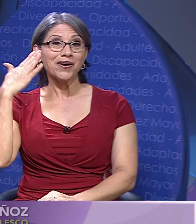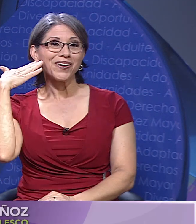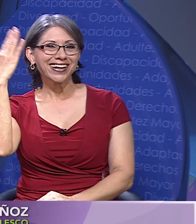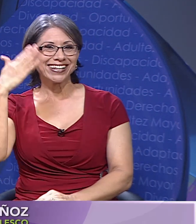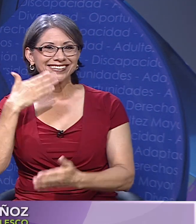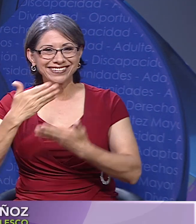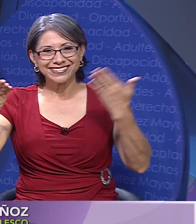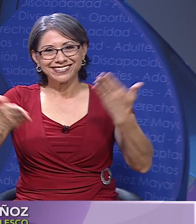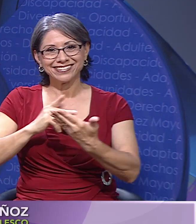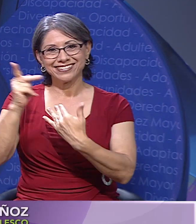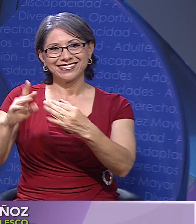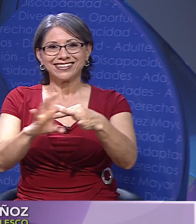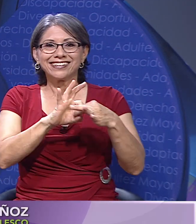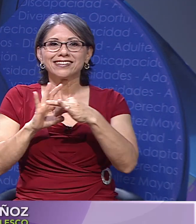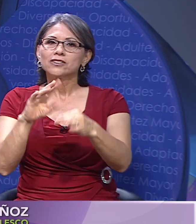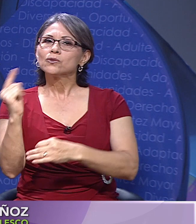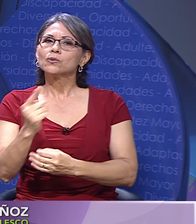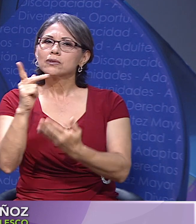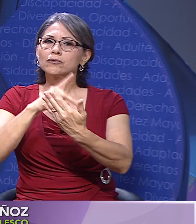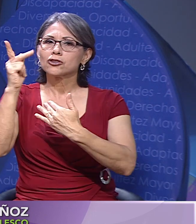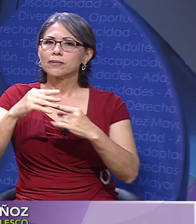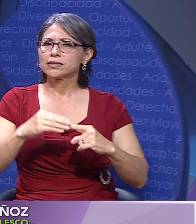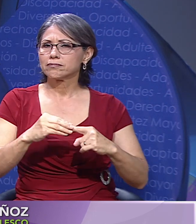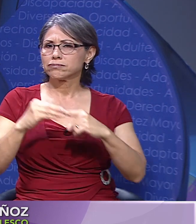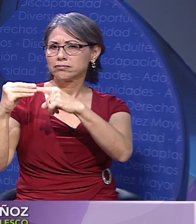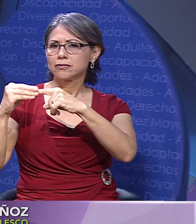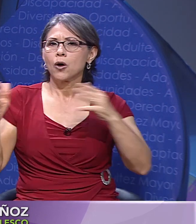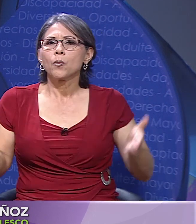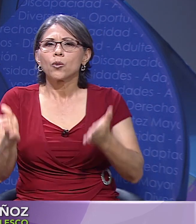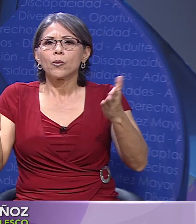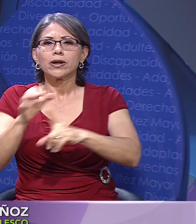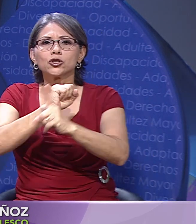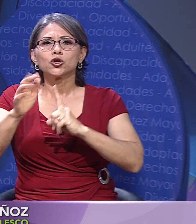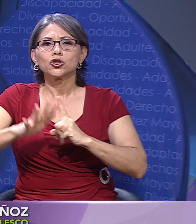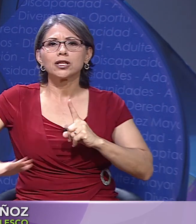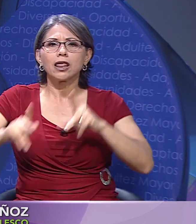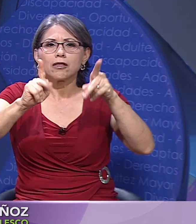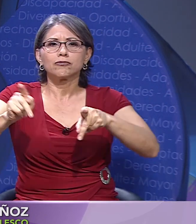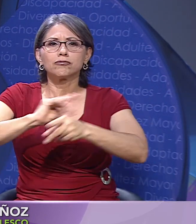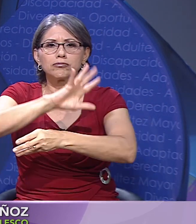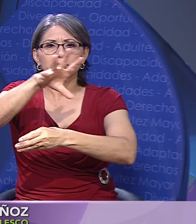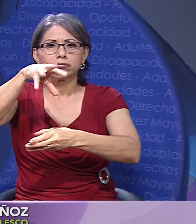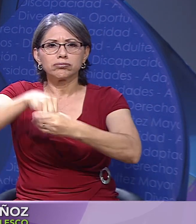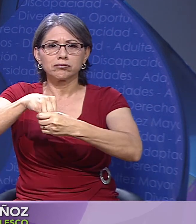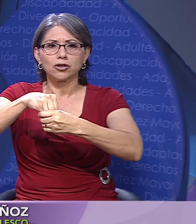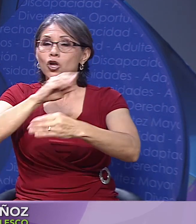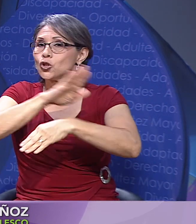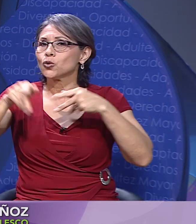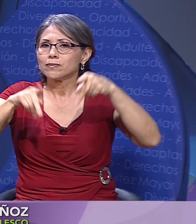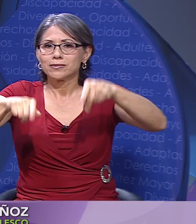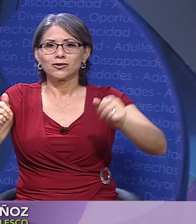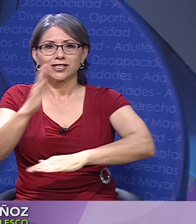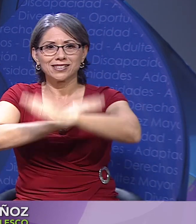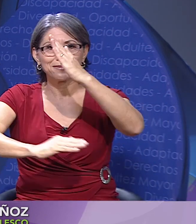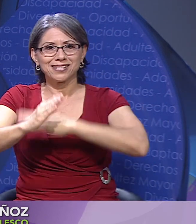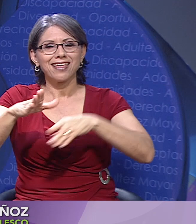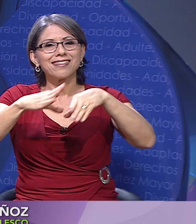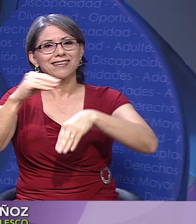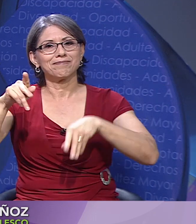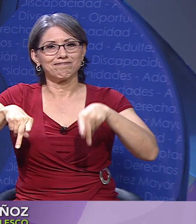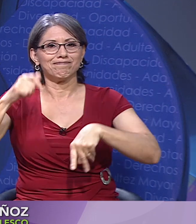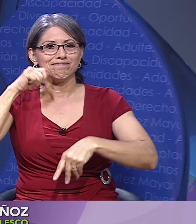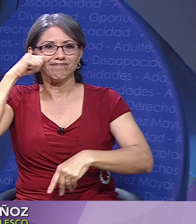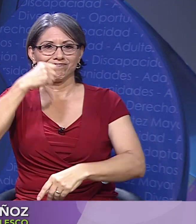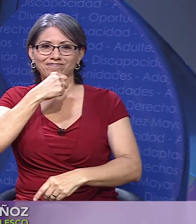Hola, le damos la bienvenida a Nexos, único programa especializado en promover una sociedad más inclusiva para las personas con discapacidad